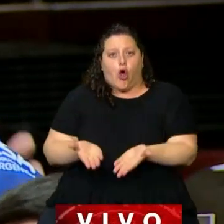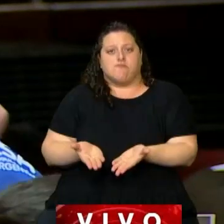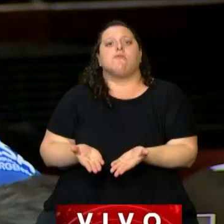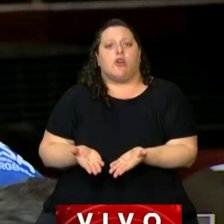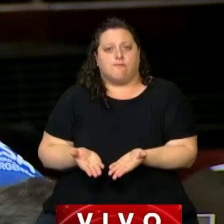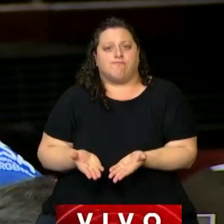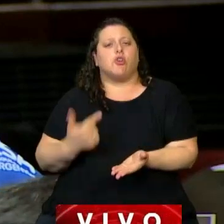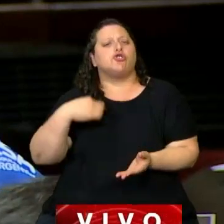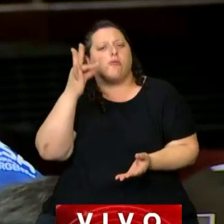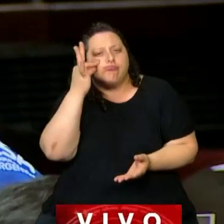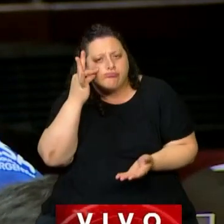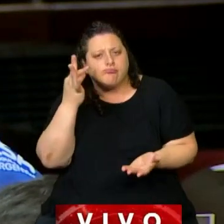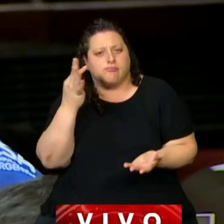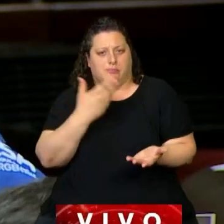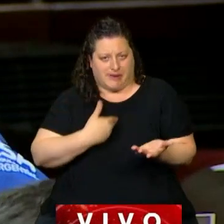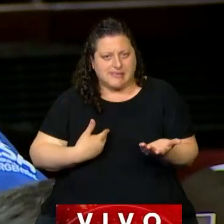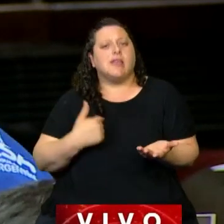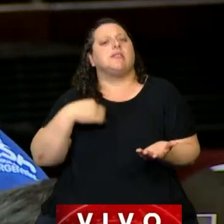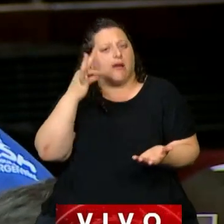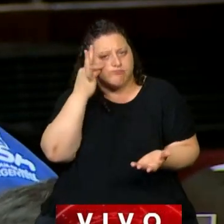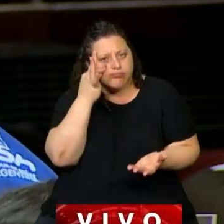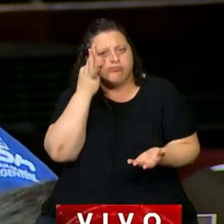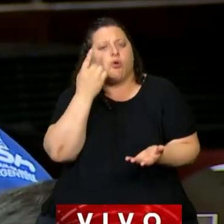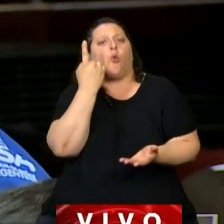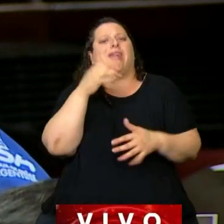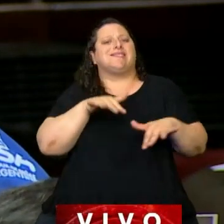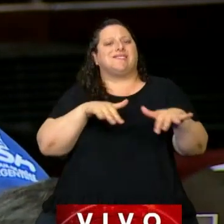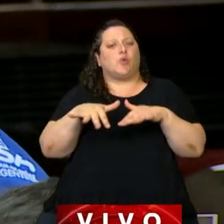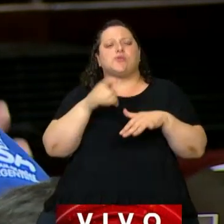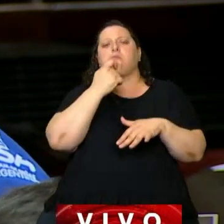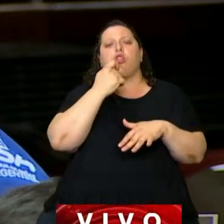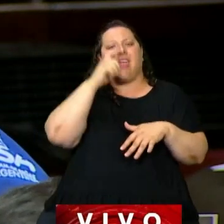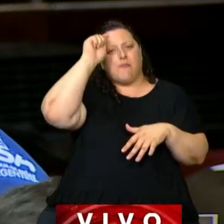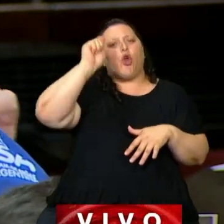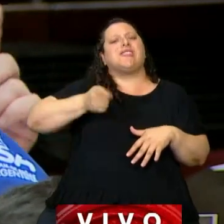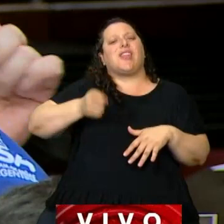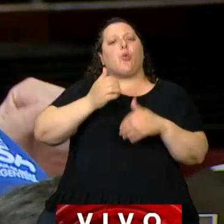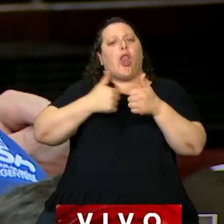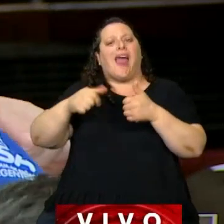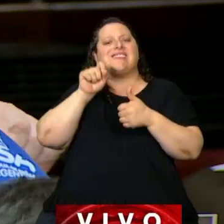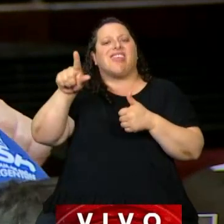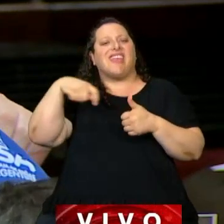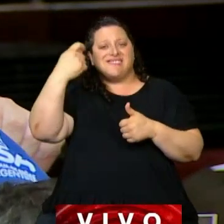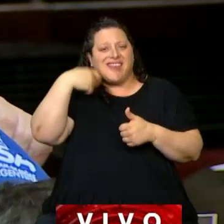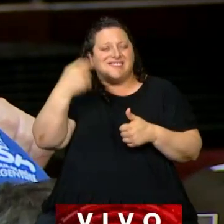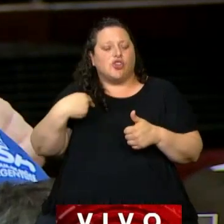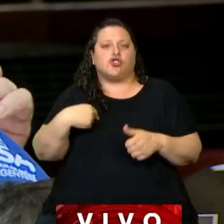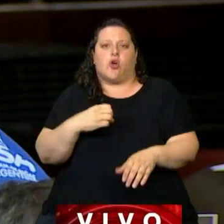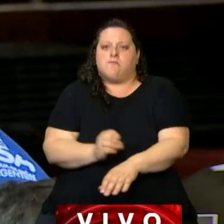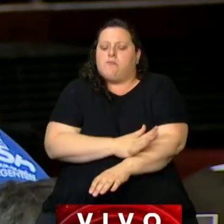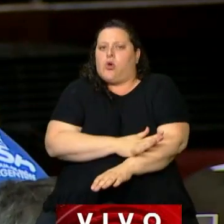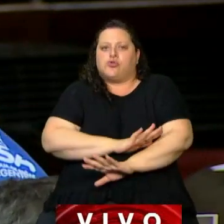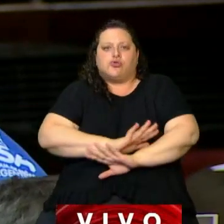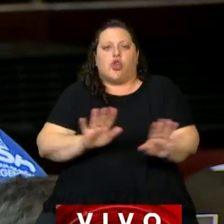presenciar, Presidenta, un acontecimiento en los tribunales de San Isidro que me conmovió y lo quiero comentar acá.